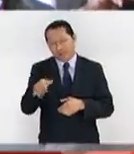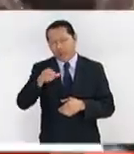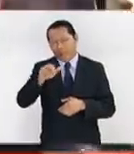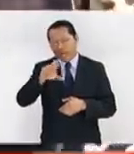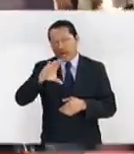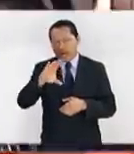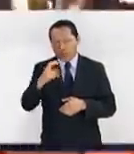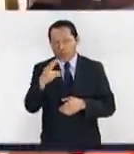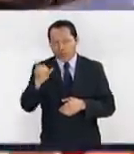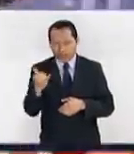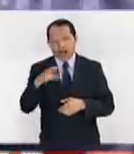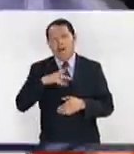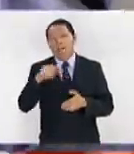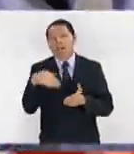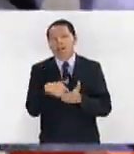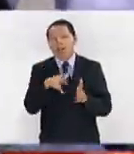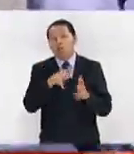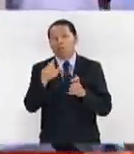quien ya tiene